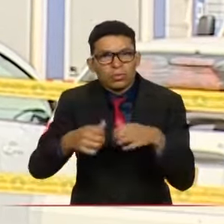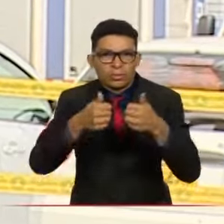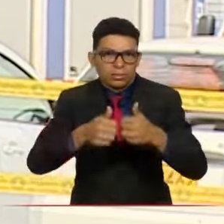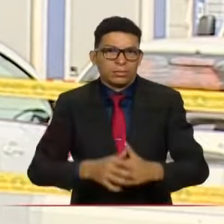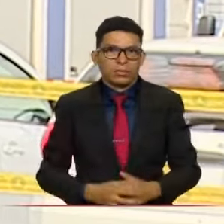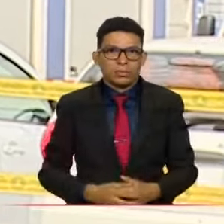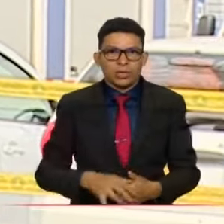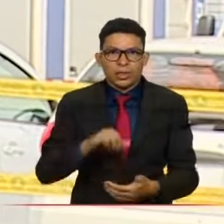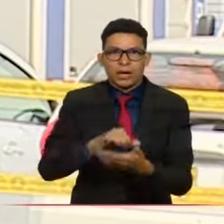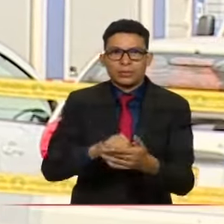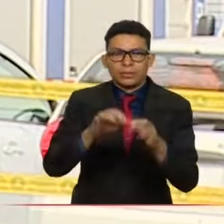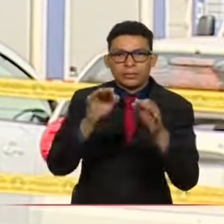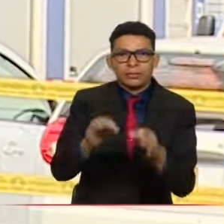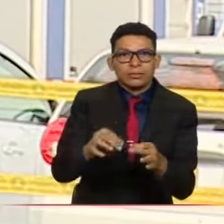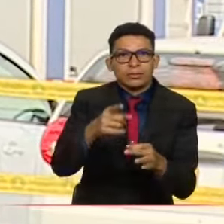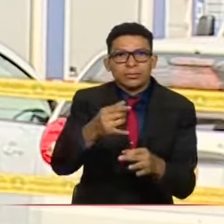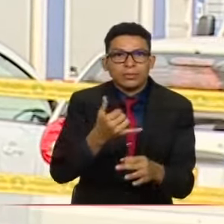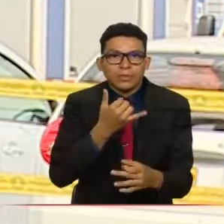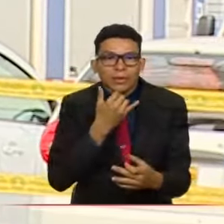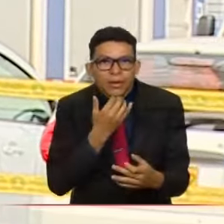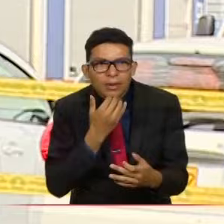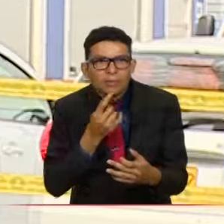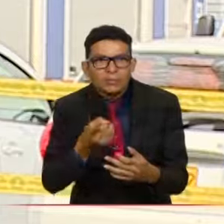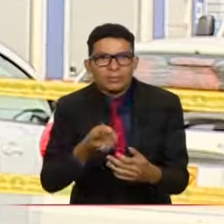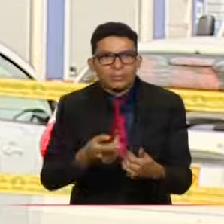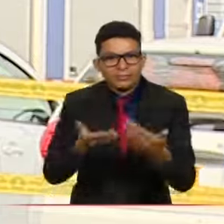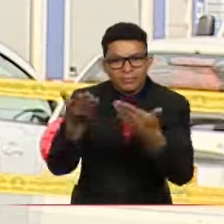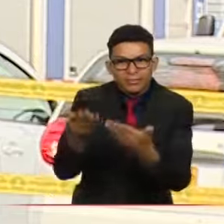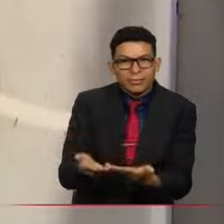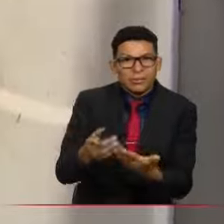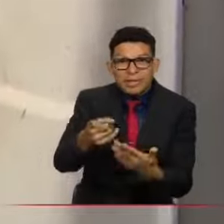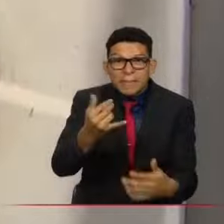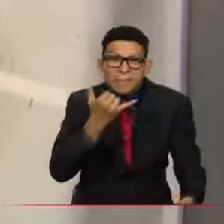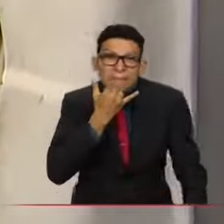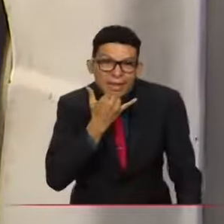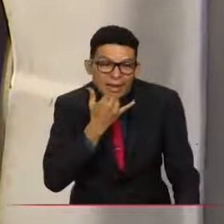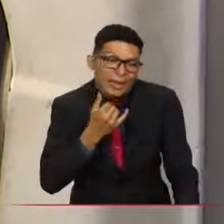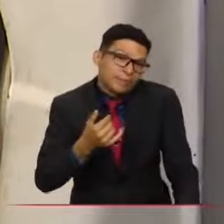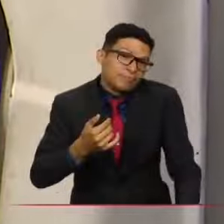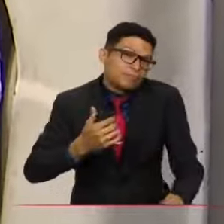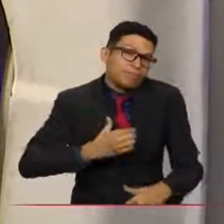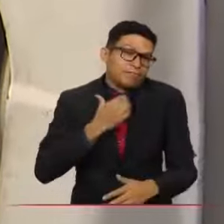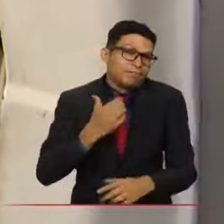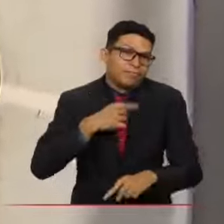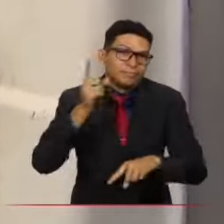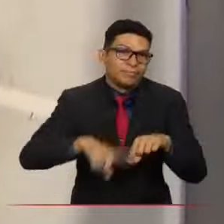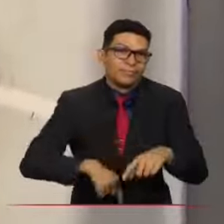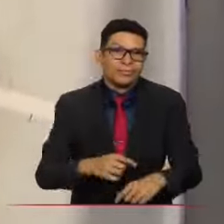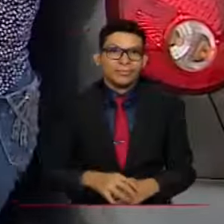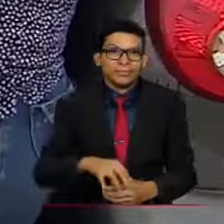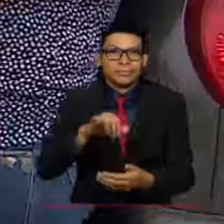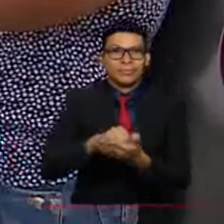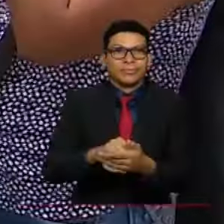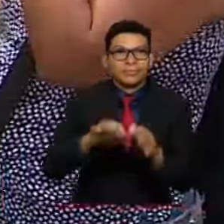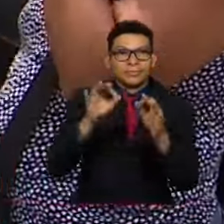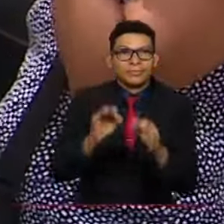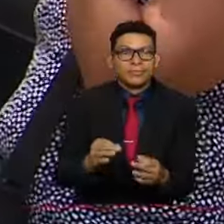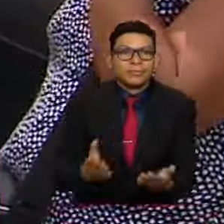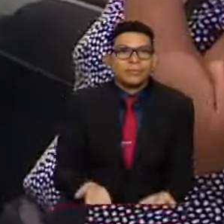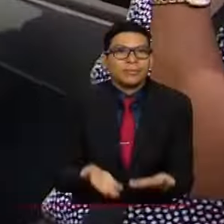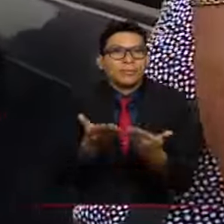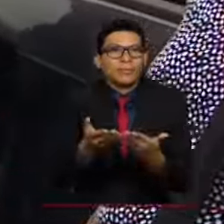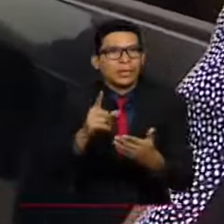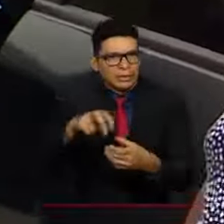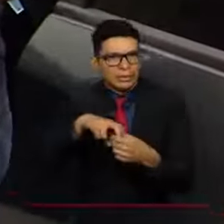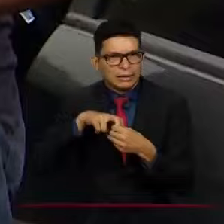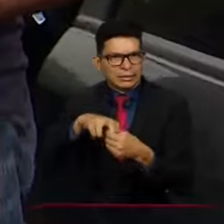cosas. No tiene por qué enojarse cuando usted, ciudadano, la embarró. A raíz de varias agresiones en contra de los funcionarios de